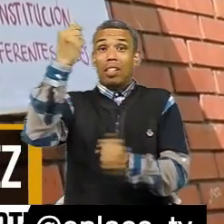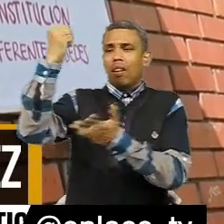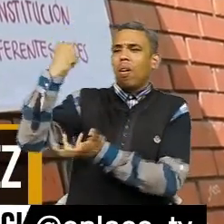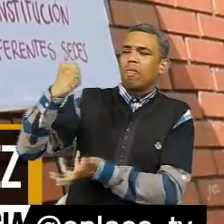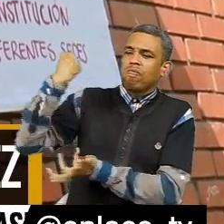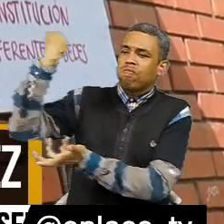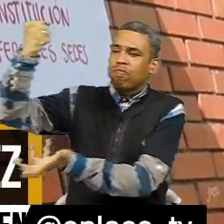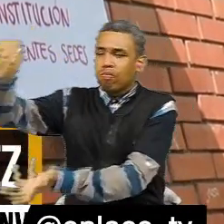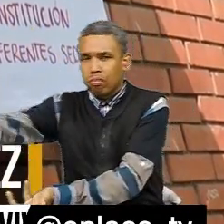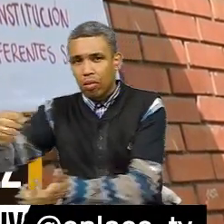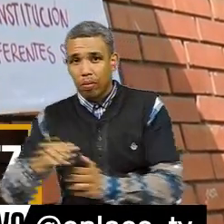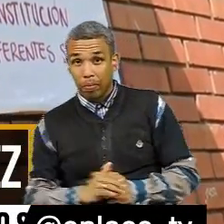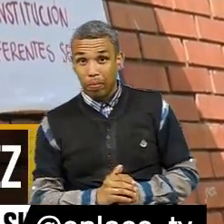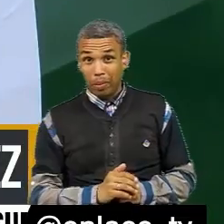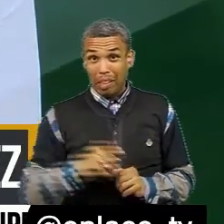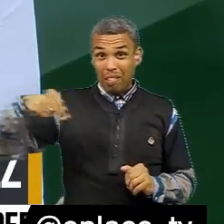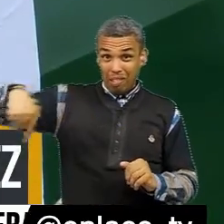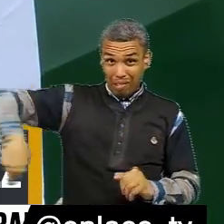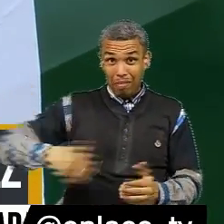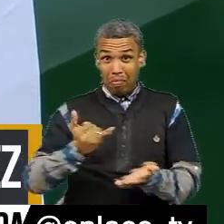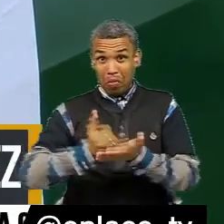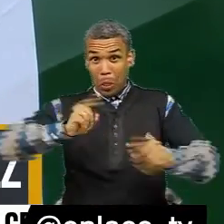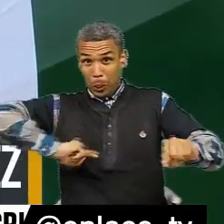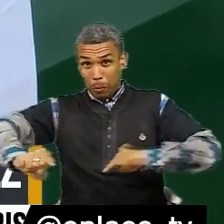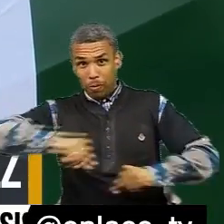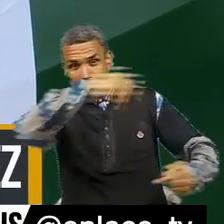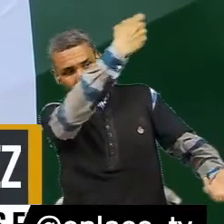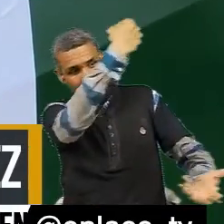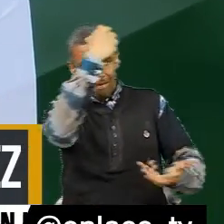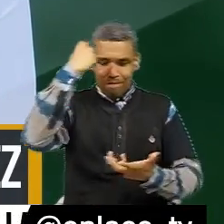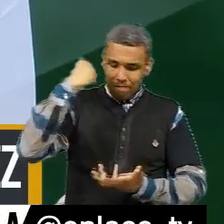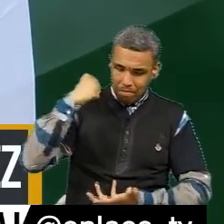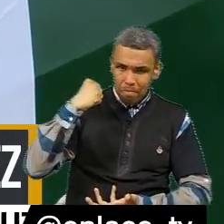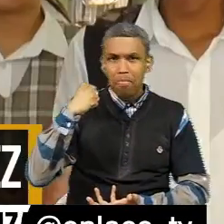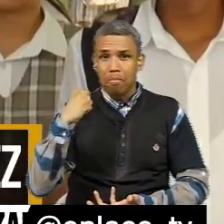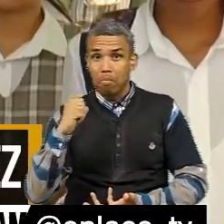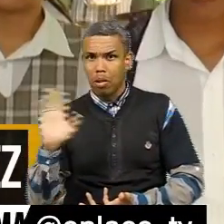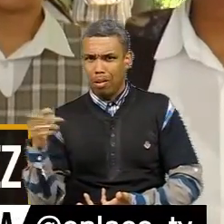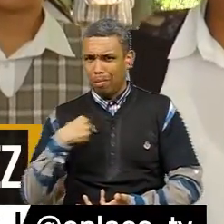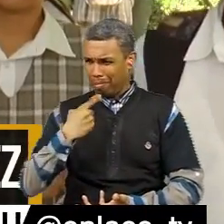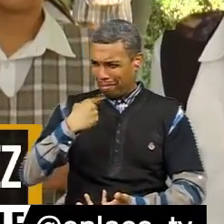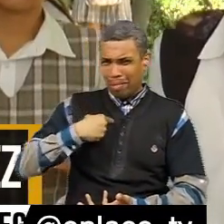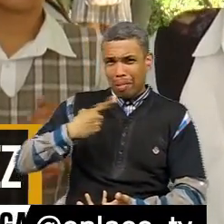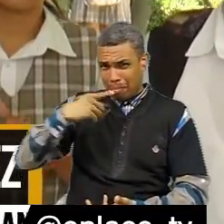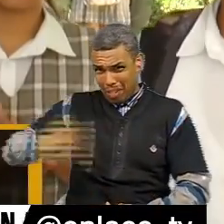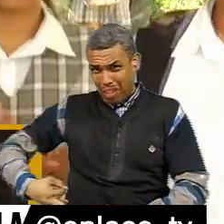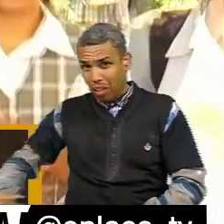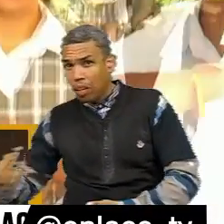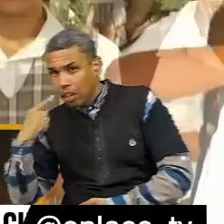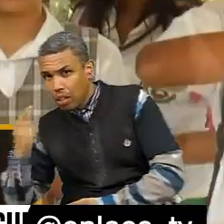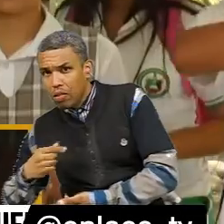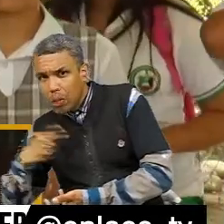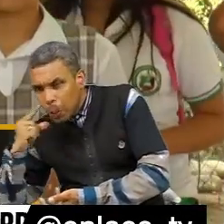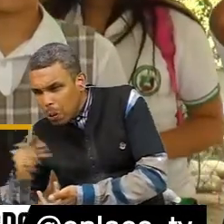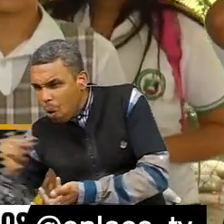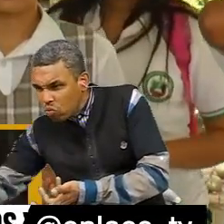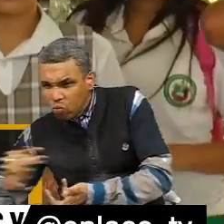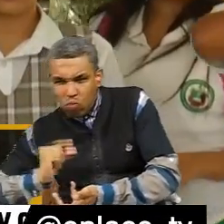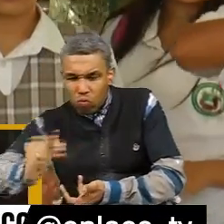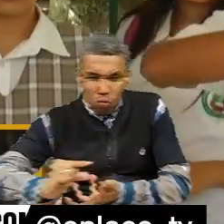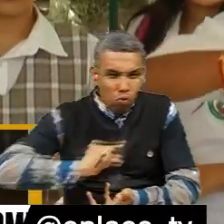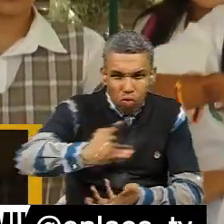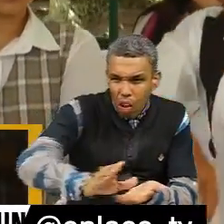se está invirtiendo en las sedes y hemos pasado a investigar con el grupo de la comisión estudiantil y hemos encontrado varias irregularidades. Hoy estuvimos en